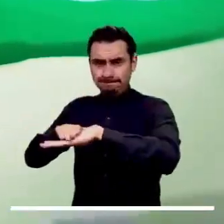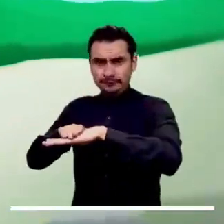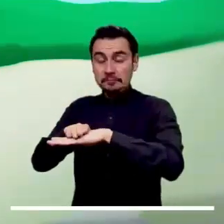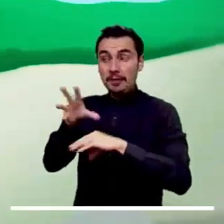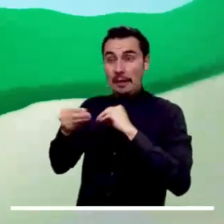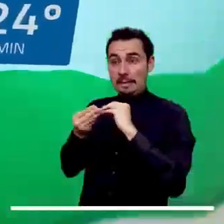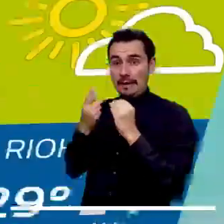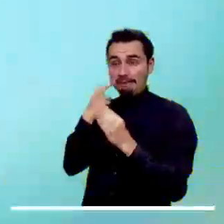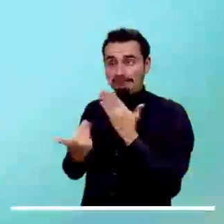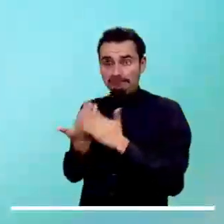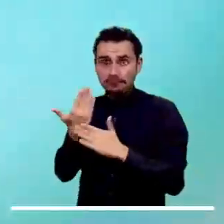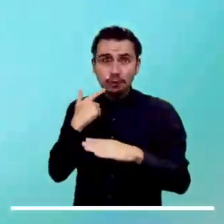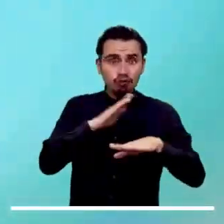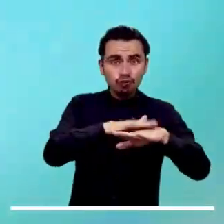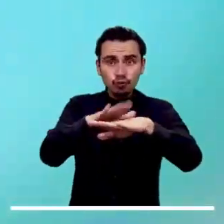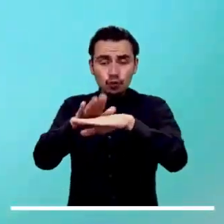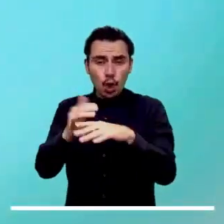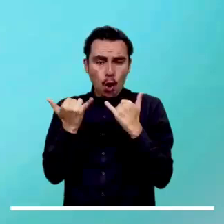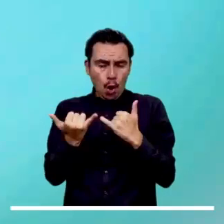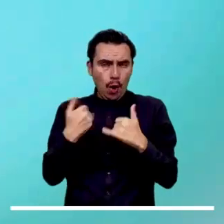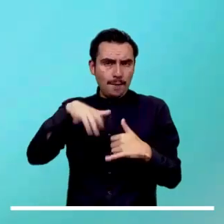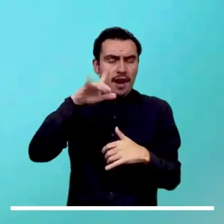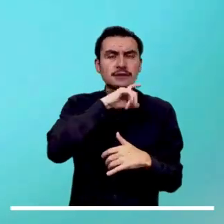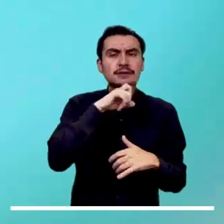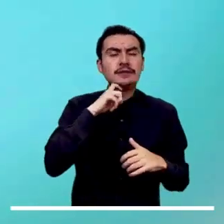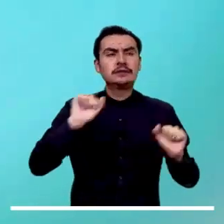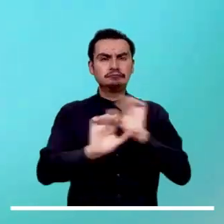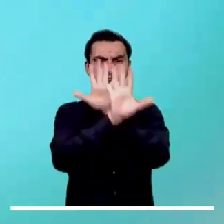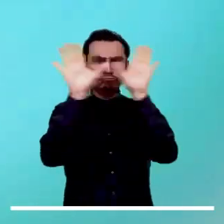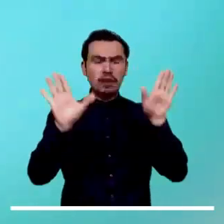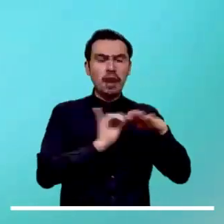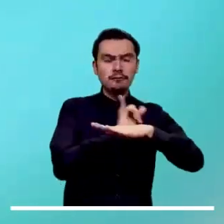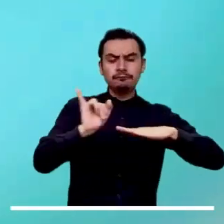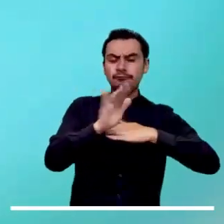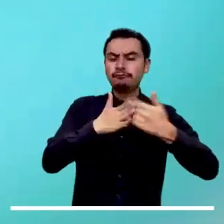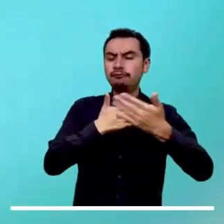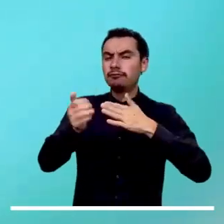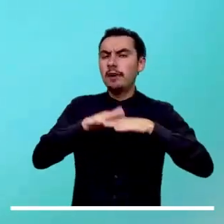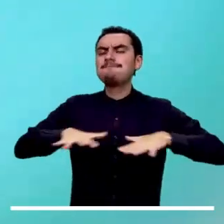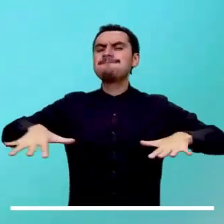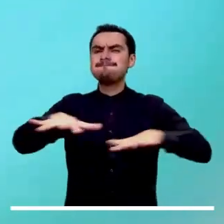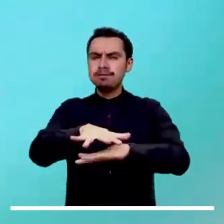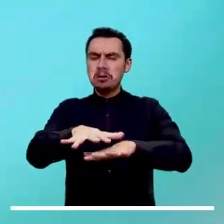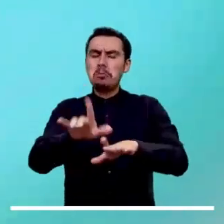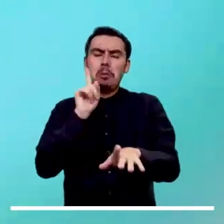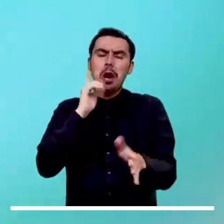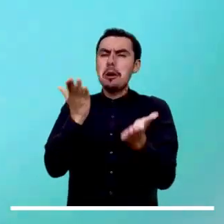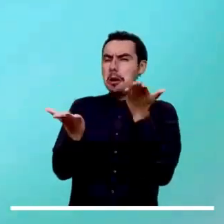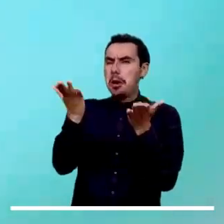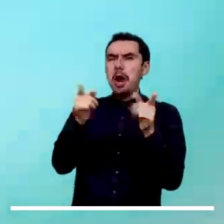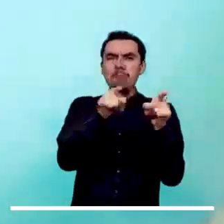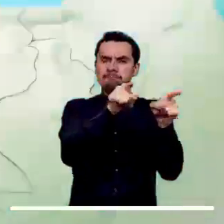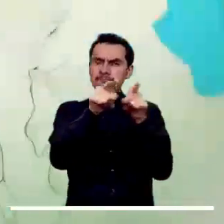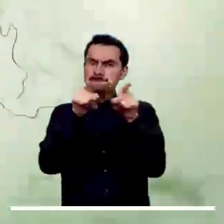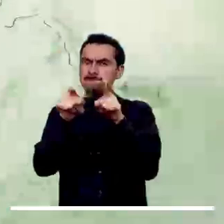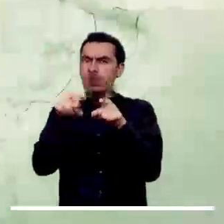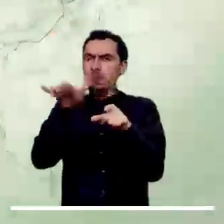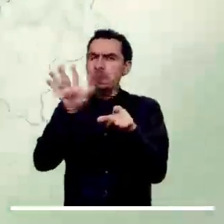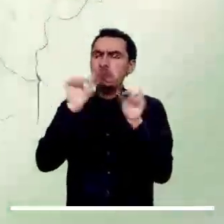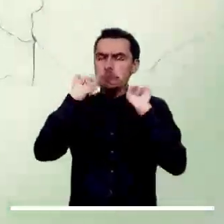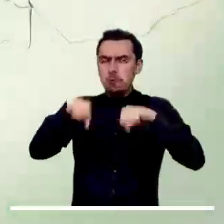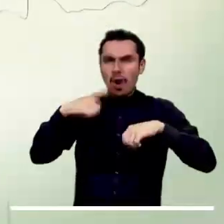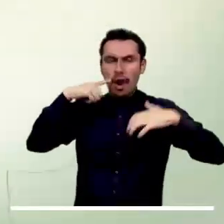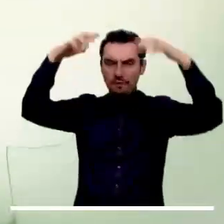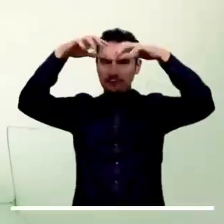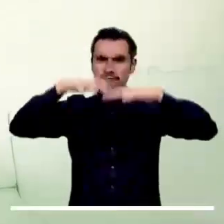Providencia estaría bajo la influencia del tiempo seco y las condiciones ligeramente nubladas. En el Pacífico